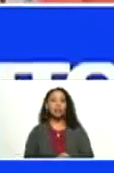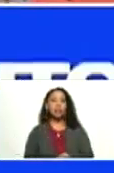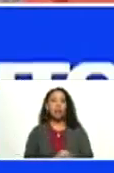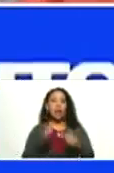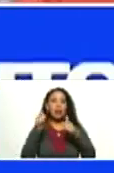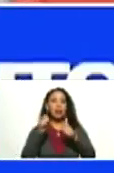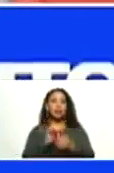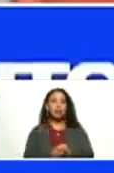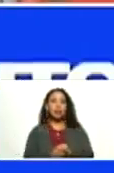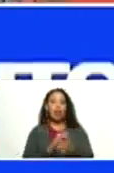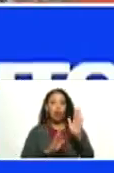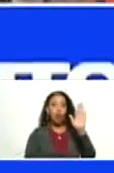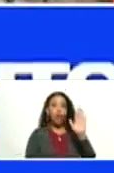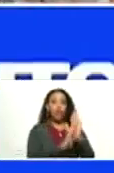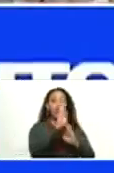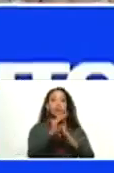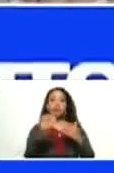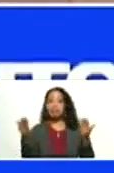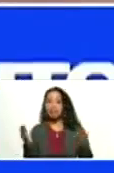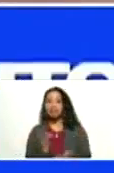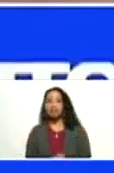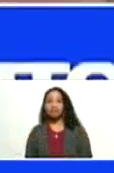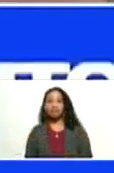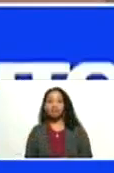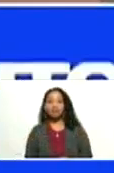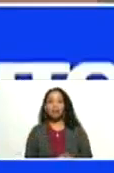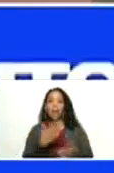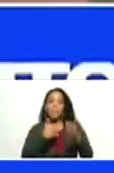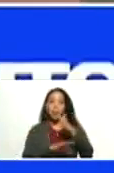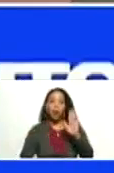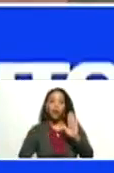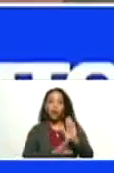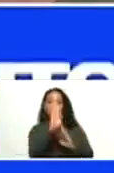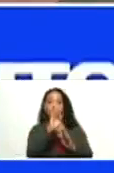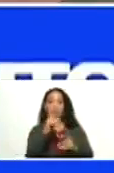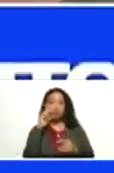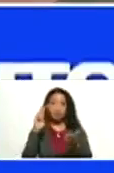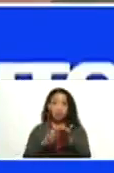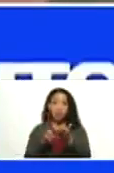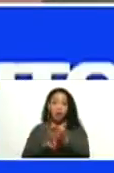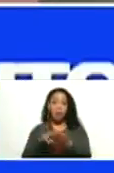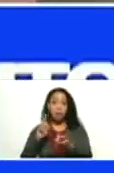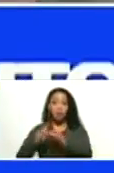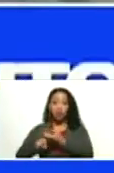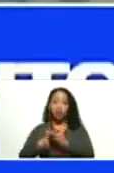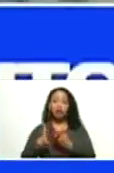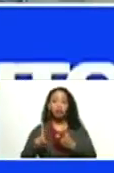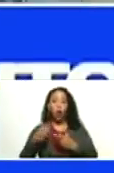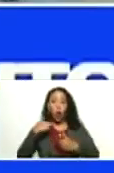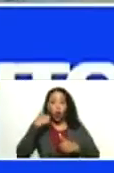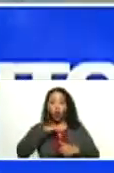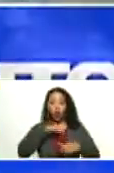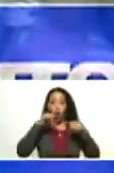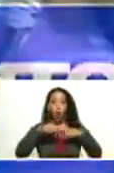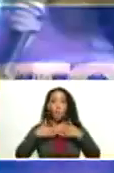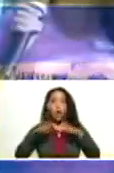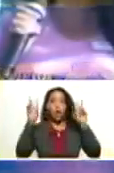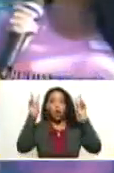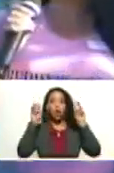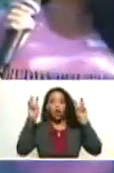bien es para arriba, ¿ah? Lo que vamos es para arriba, Silita. ¿Verdad? Hoy estamos aquí inaugurando esta